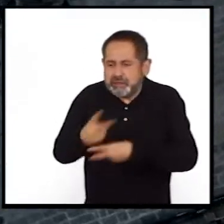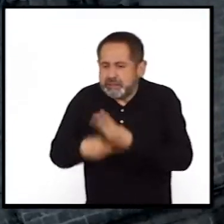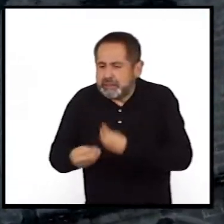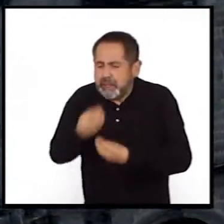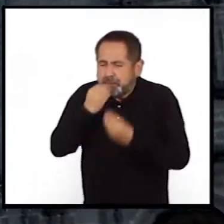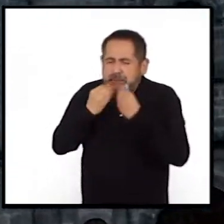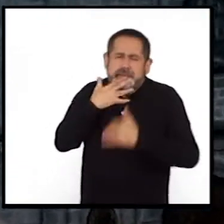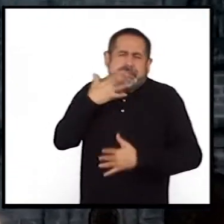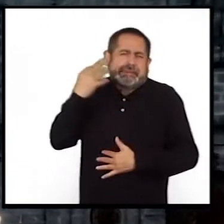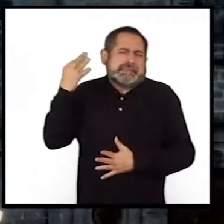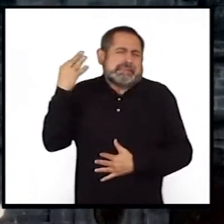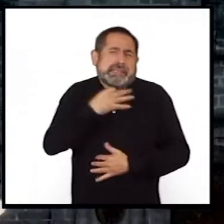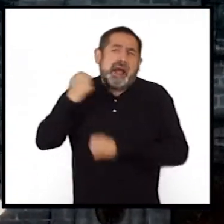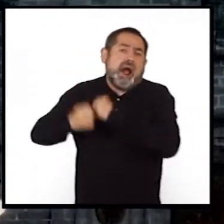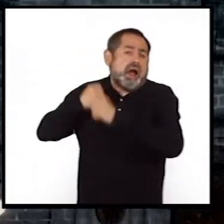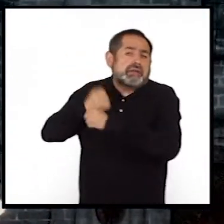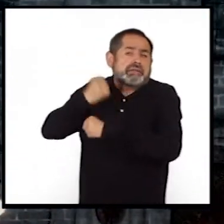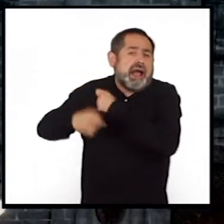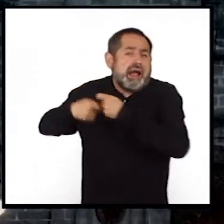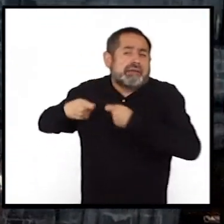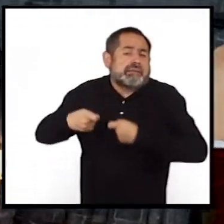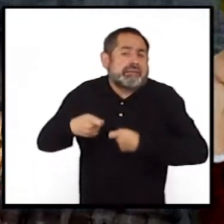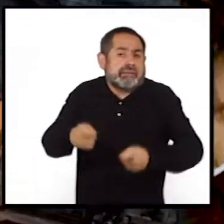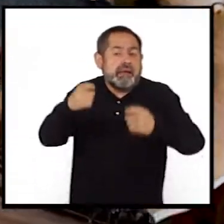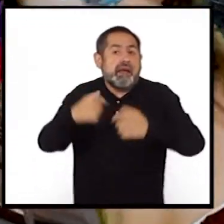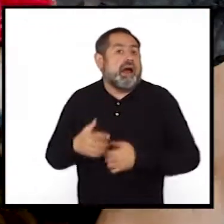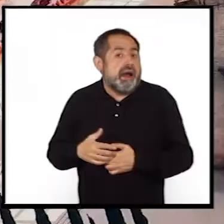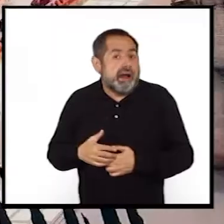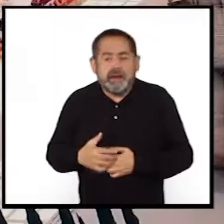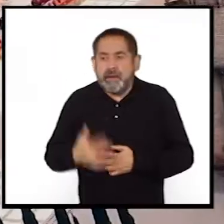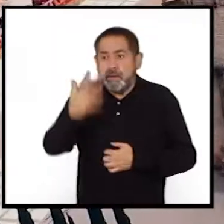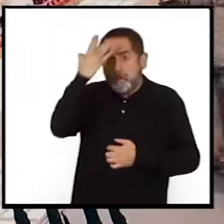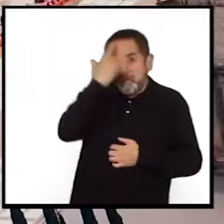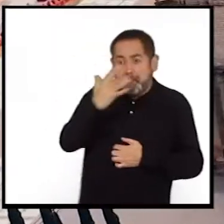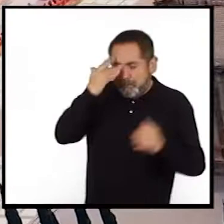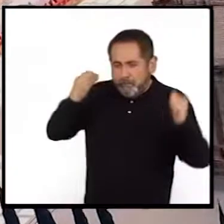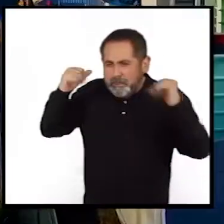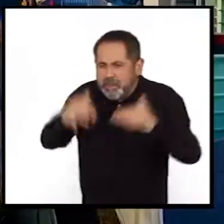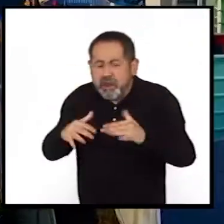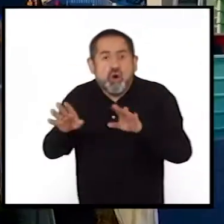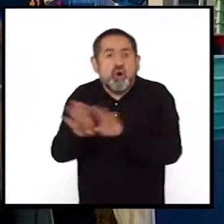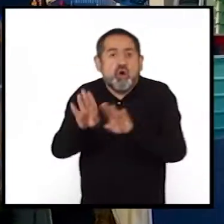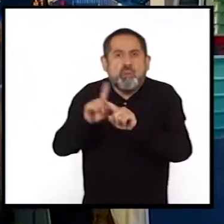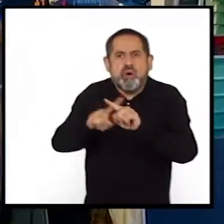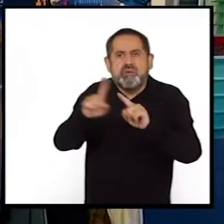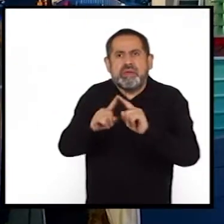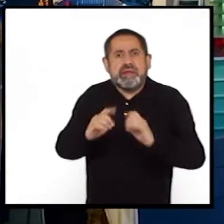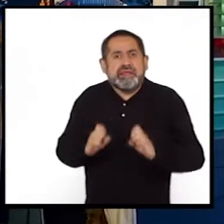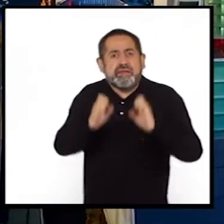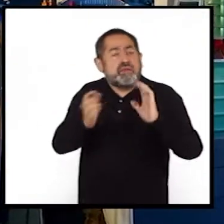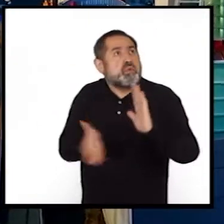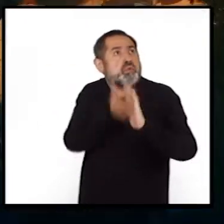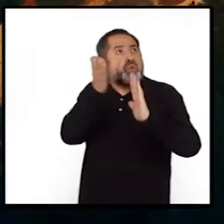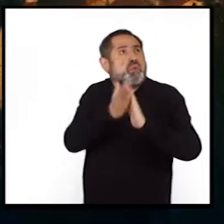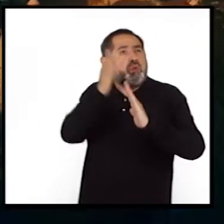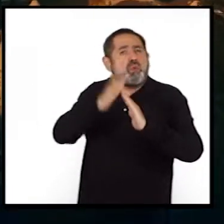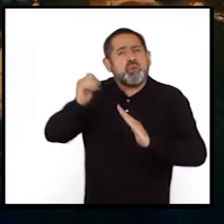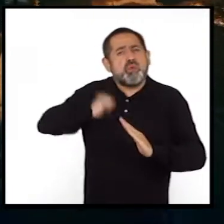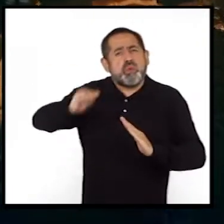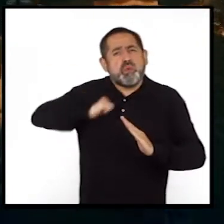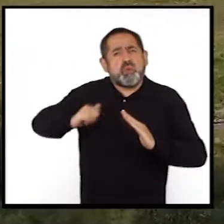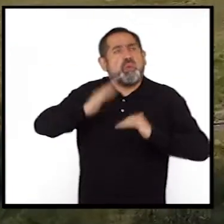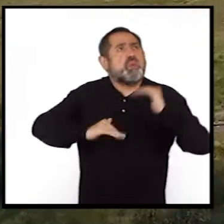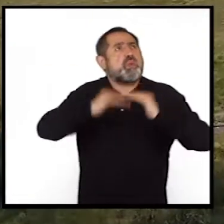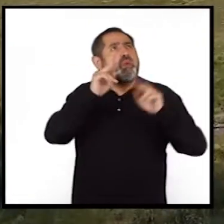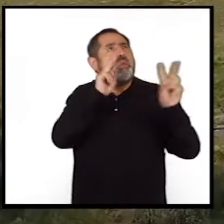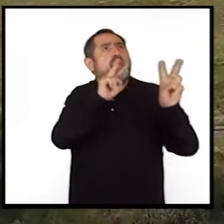cultivan sabores milenarios. La magia maravillosa que encontramos en cada uno de los matices reflejados en la arquitectura